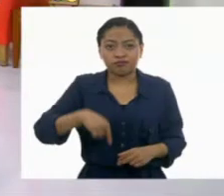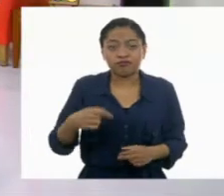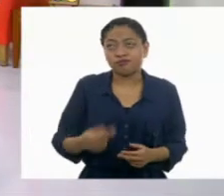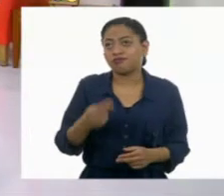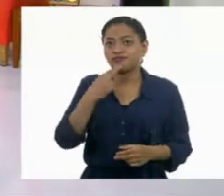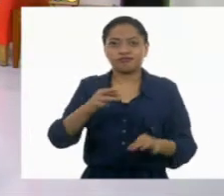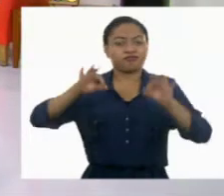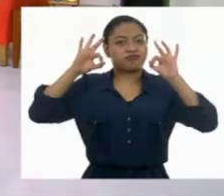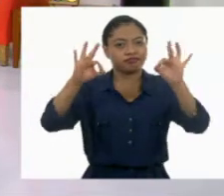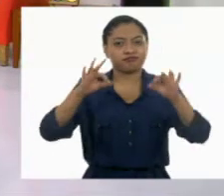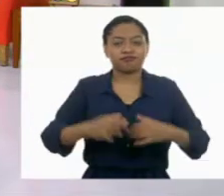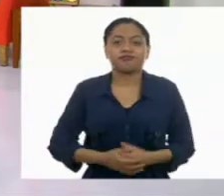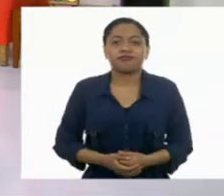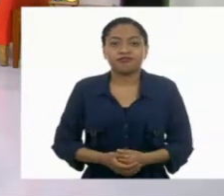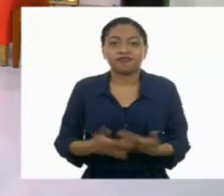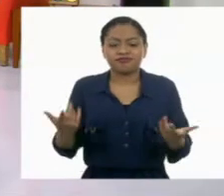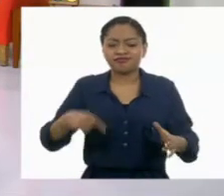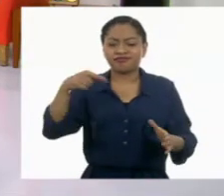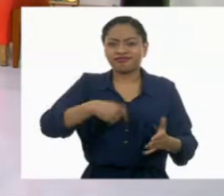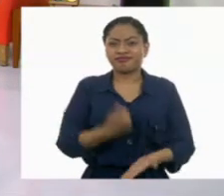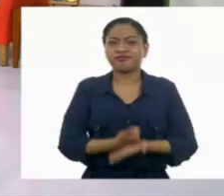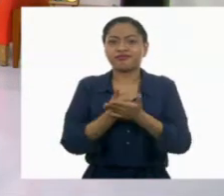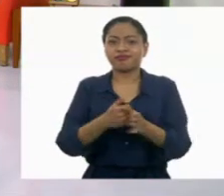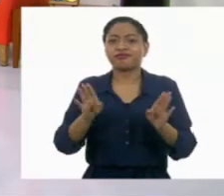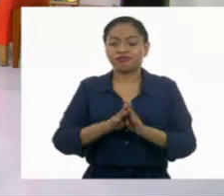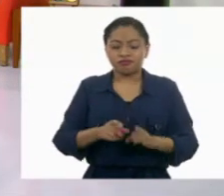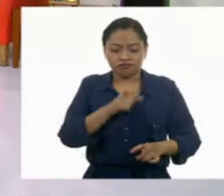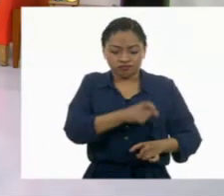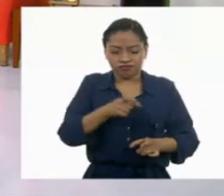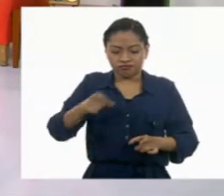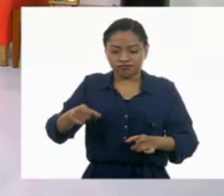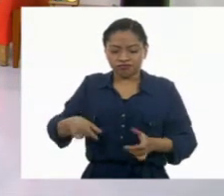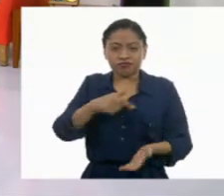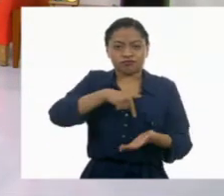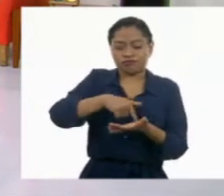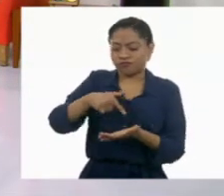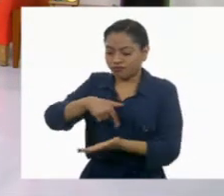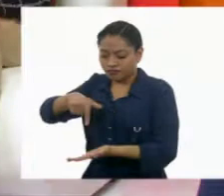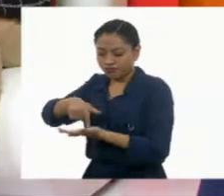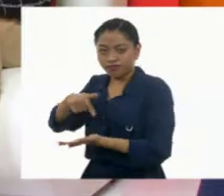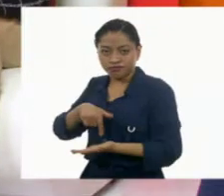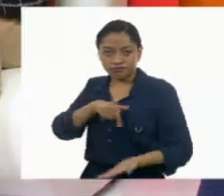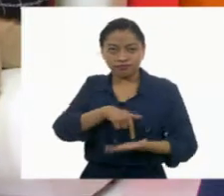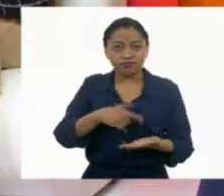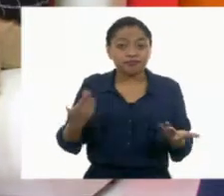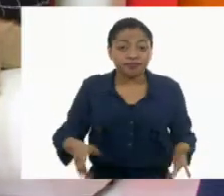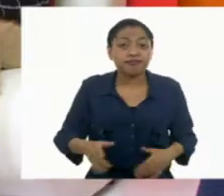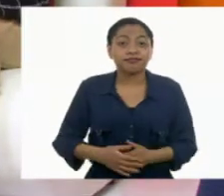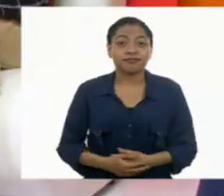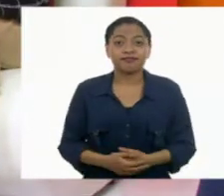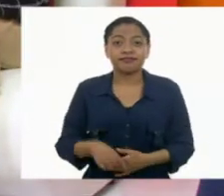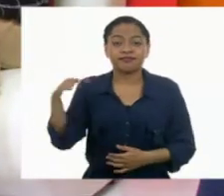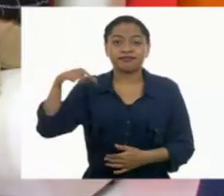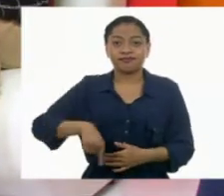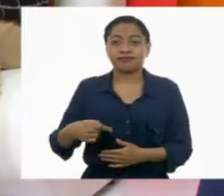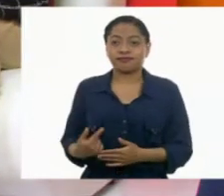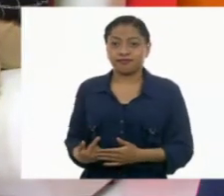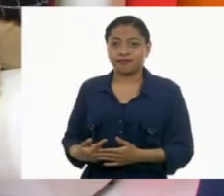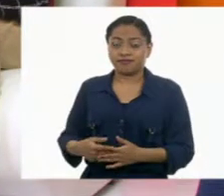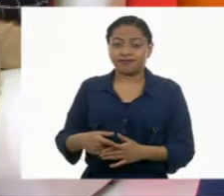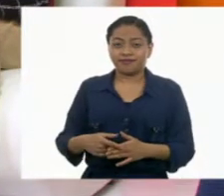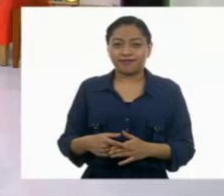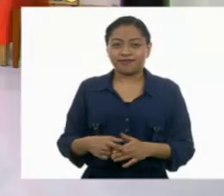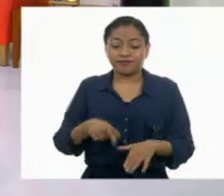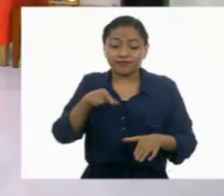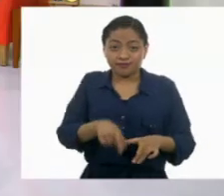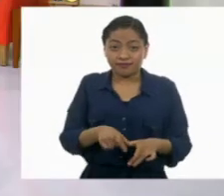bastante bien porque precisamente nos da la posición del signo generador. Entonces, lo que hicimos acá ya lo vamos a hacer con una dimensión